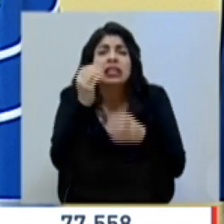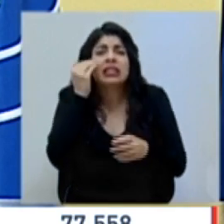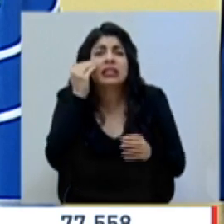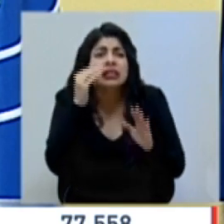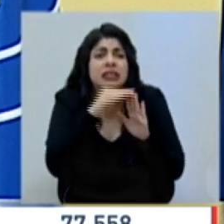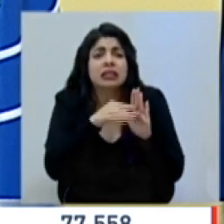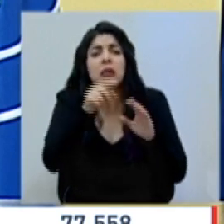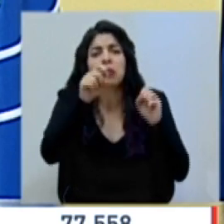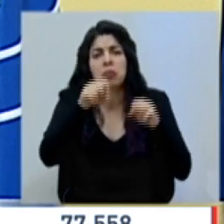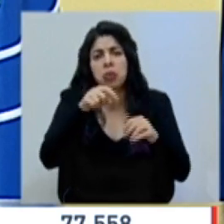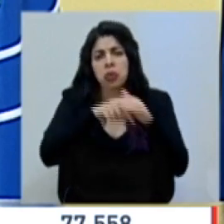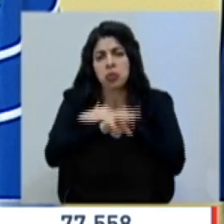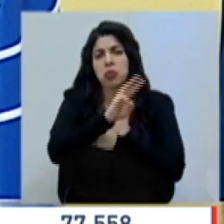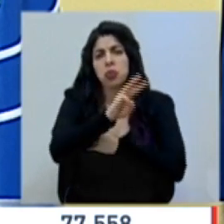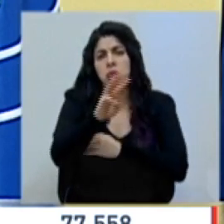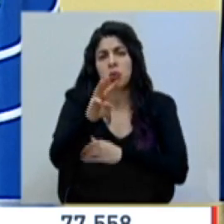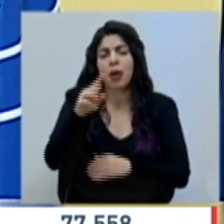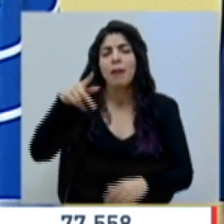en el sitio web